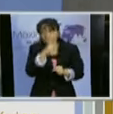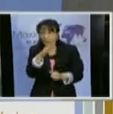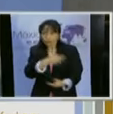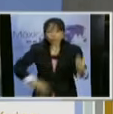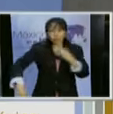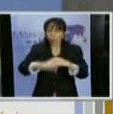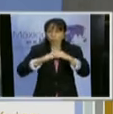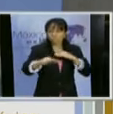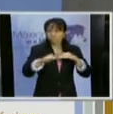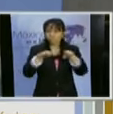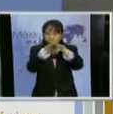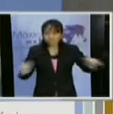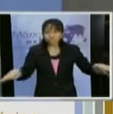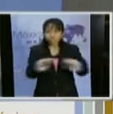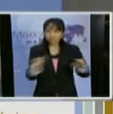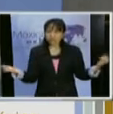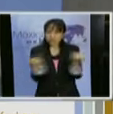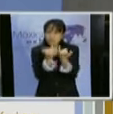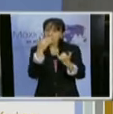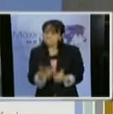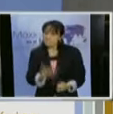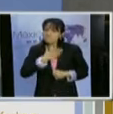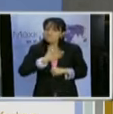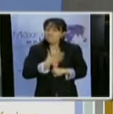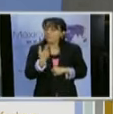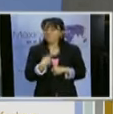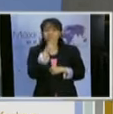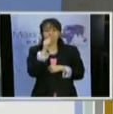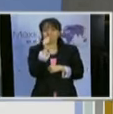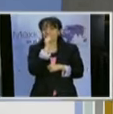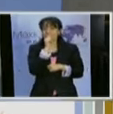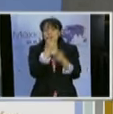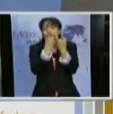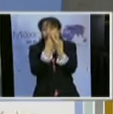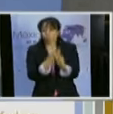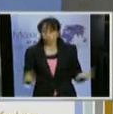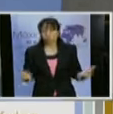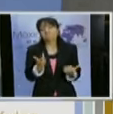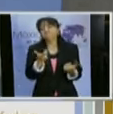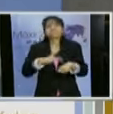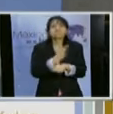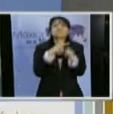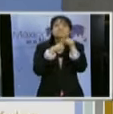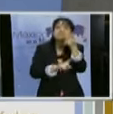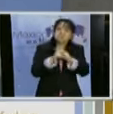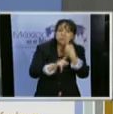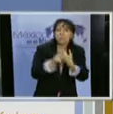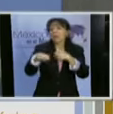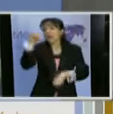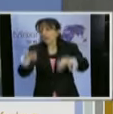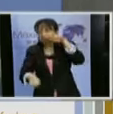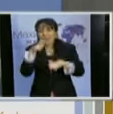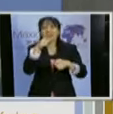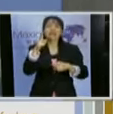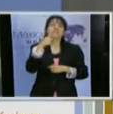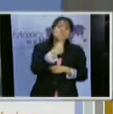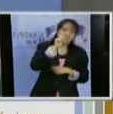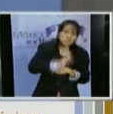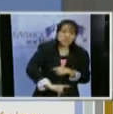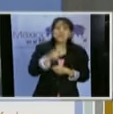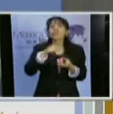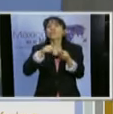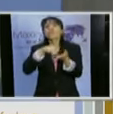frente de forma homogénea a esta desigualdad, sea por motivos de edad, de género, casta, discapacidad, lugar